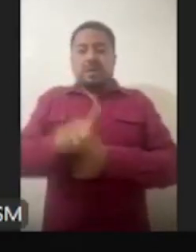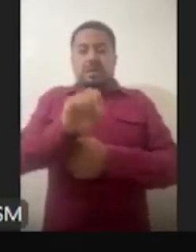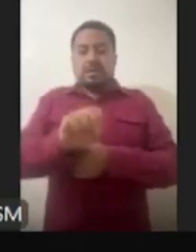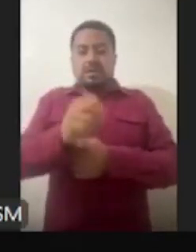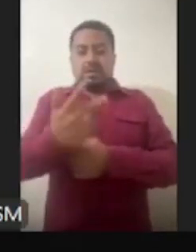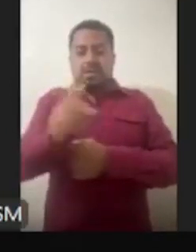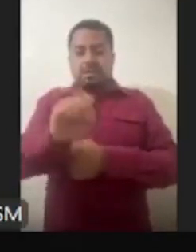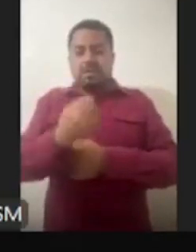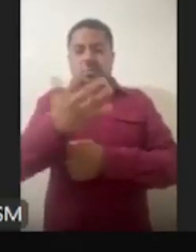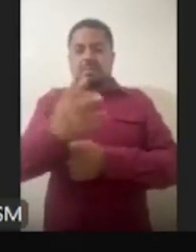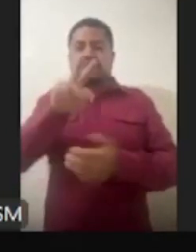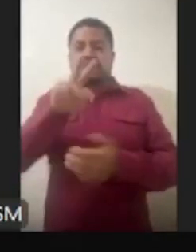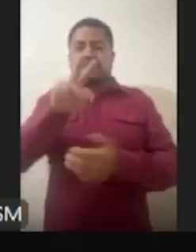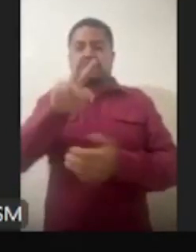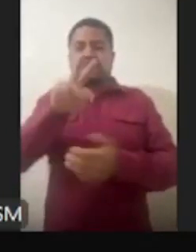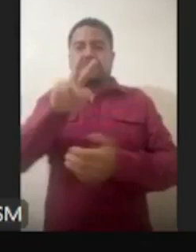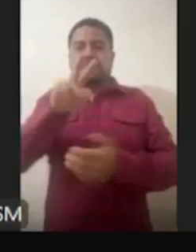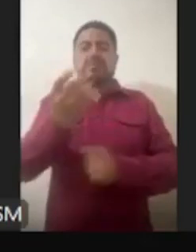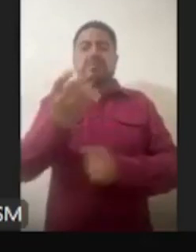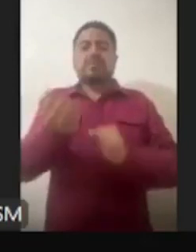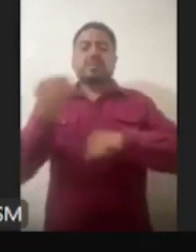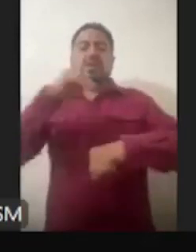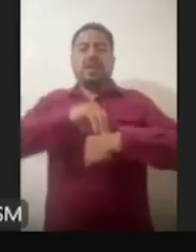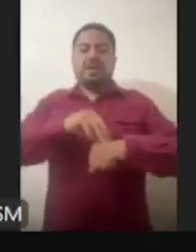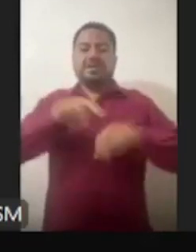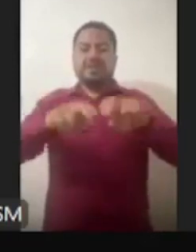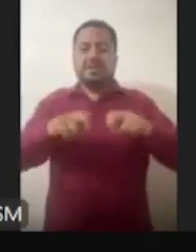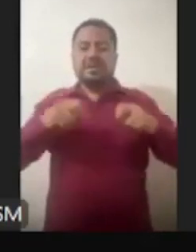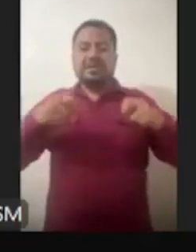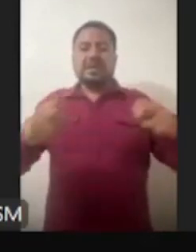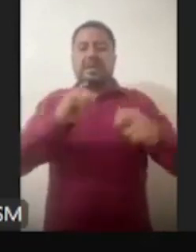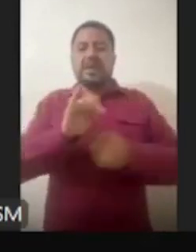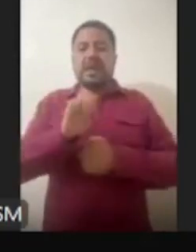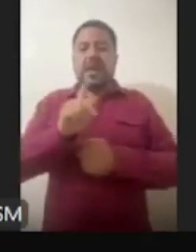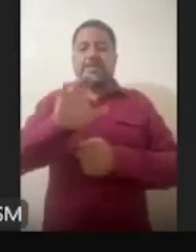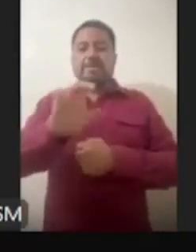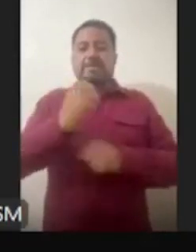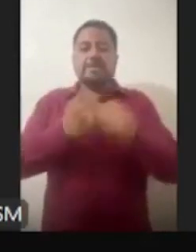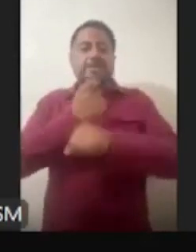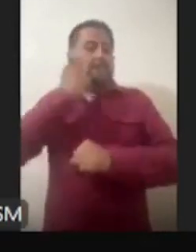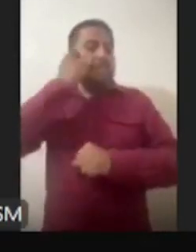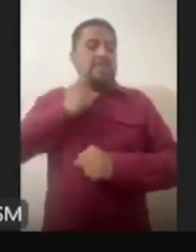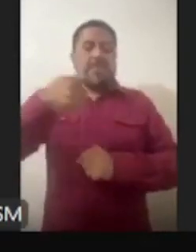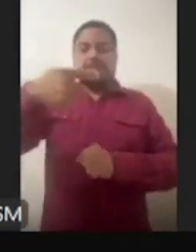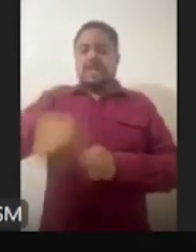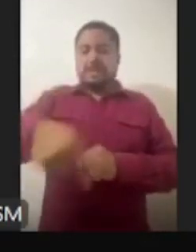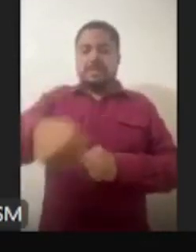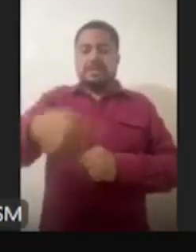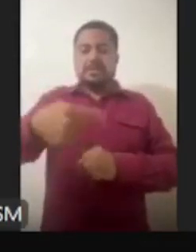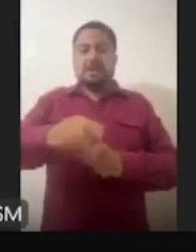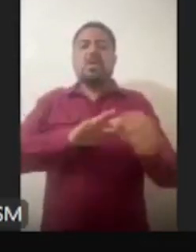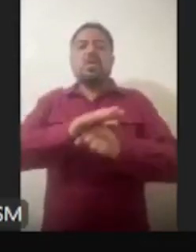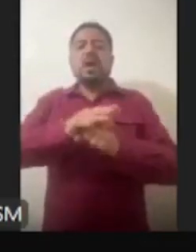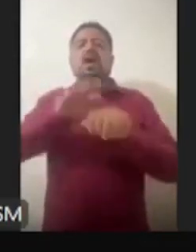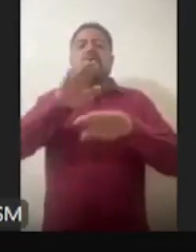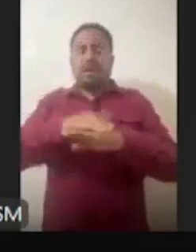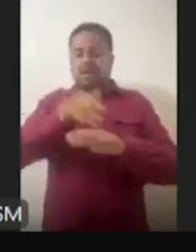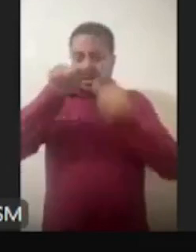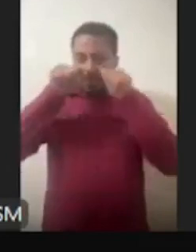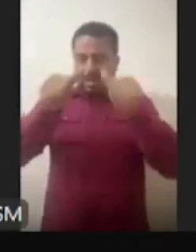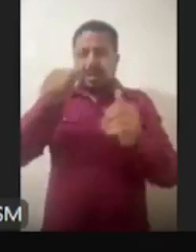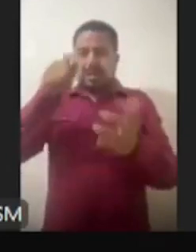08-05-2024, emitido por el Consejo General del Instituto Electoral y de Participación Ciudadana del Estado de Guerrero, en cumplimiento a la sentencia de este